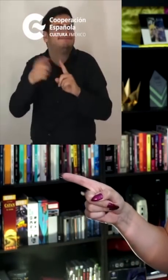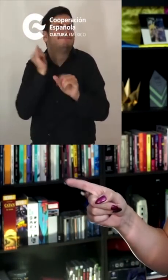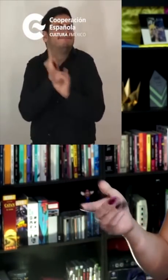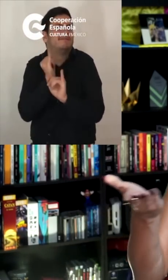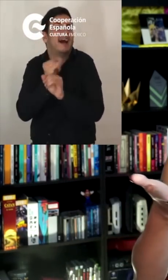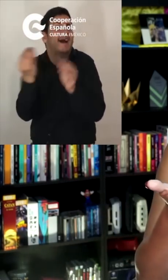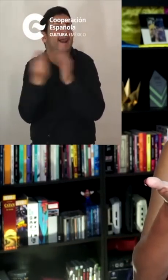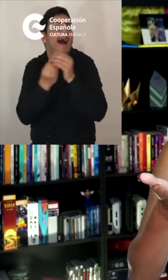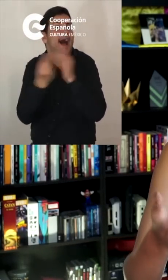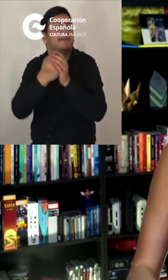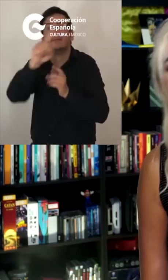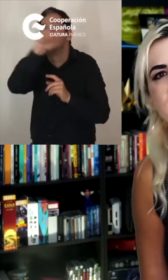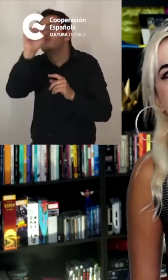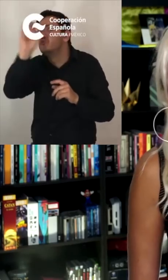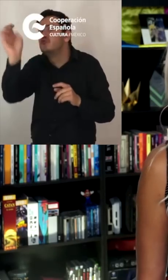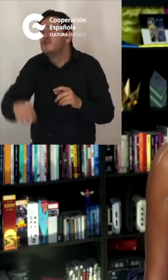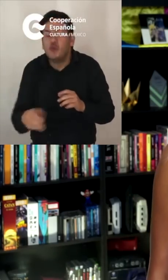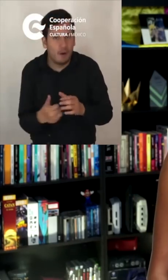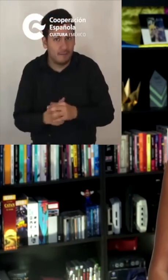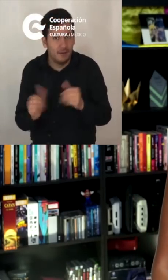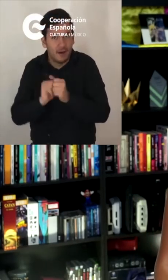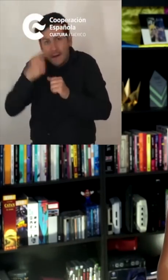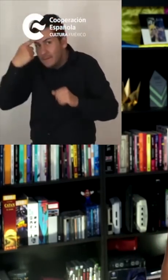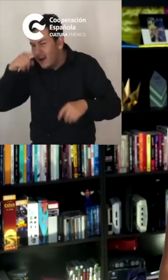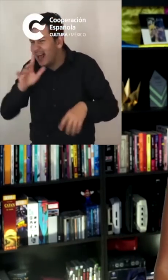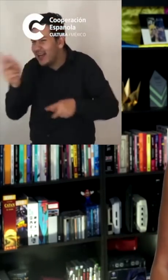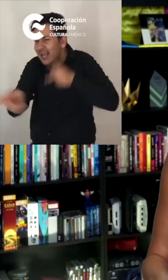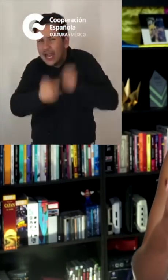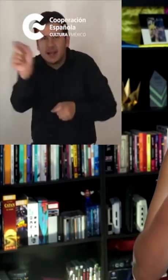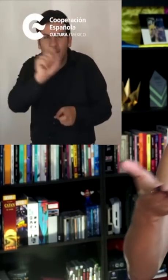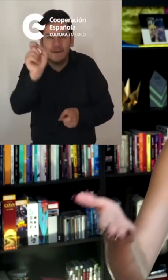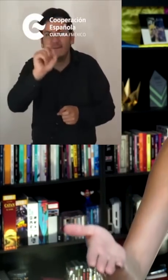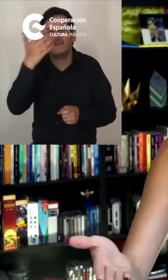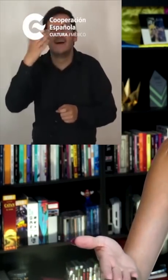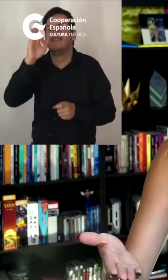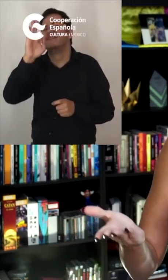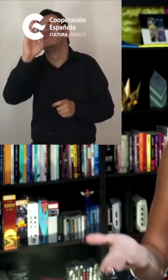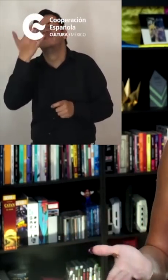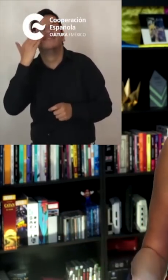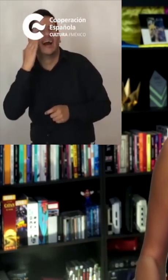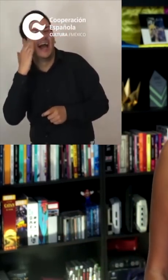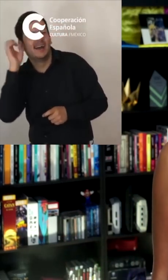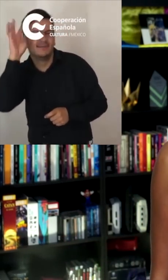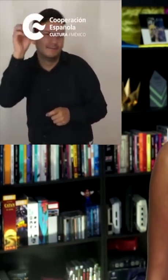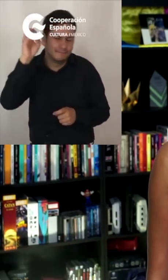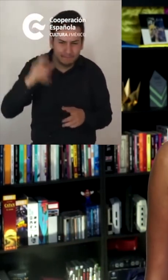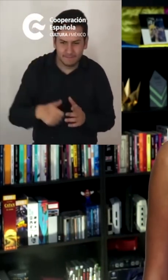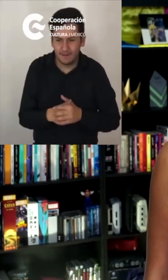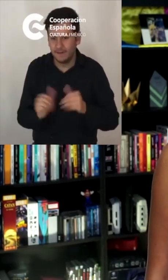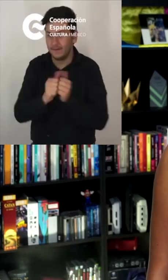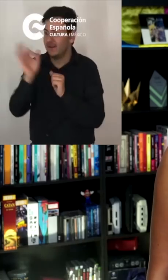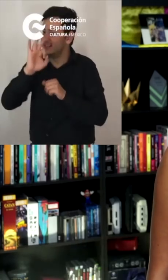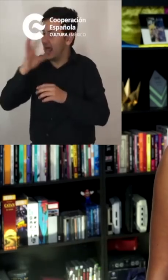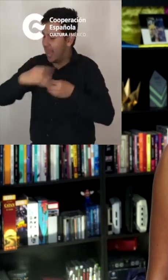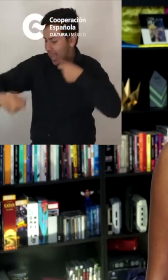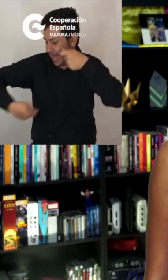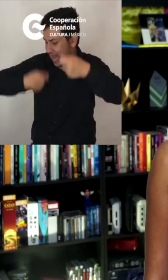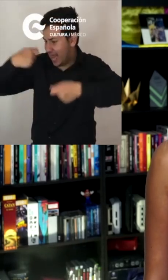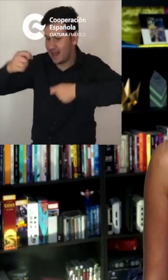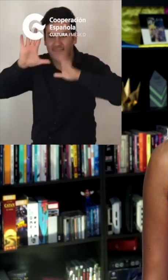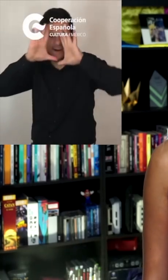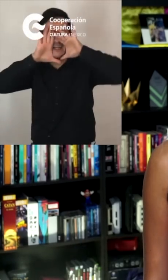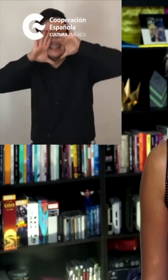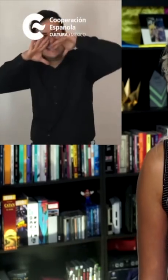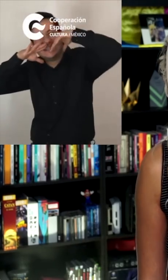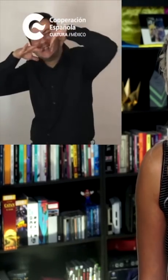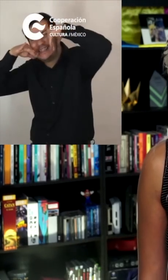durante la cuarentena? Zoom. ¿Visita familiar para que la tía te pregunte por el novio? FaceTime. ¿Comer helado mientras ves a una desgraciada vigoréxica sonreír